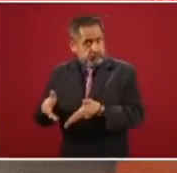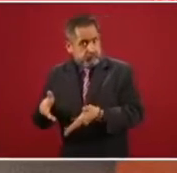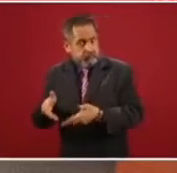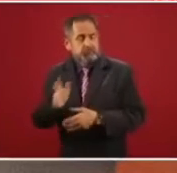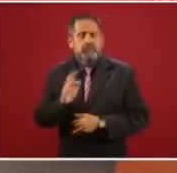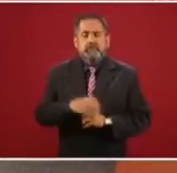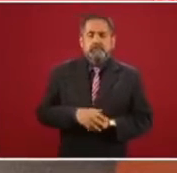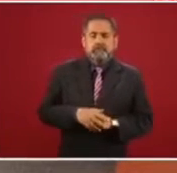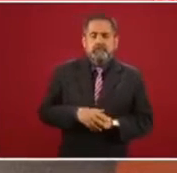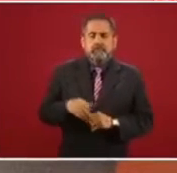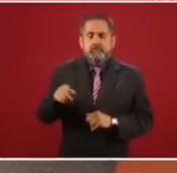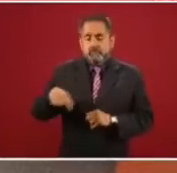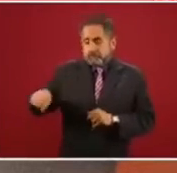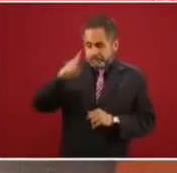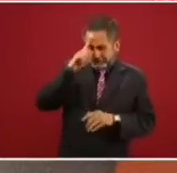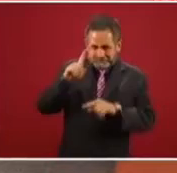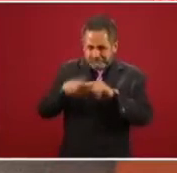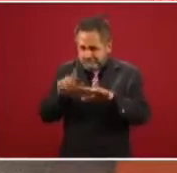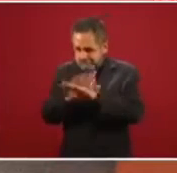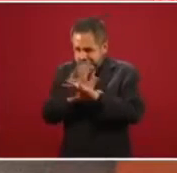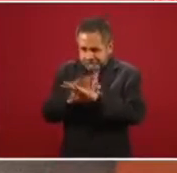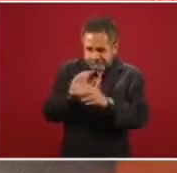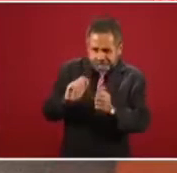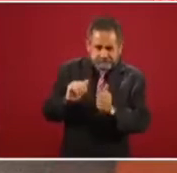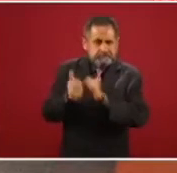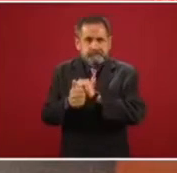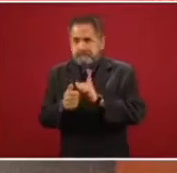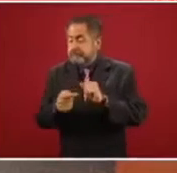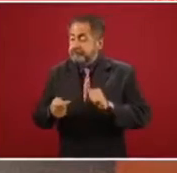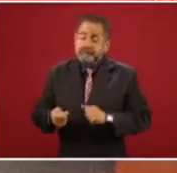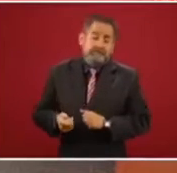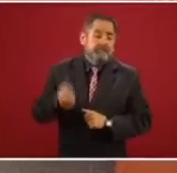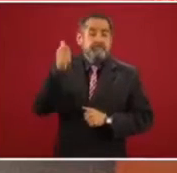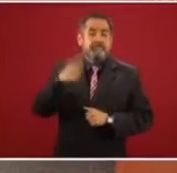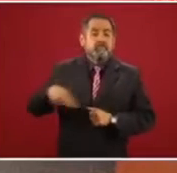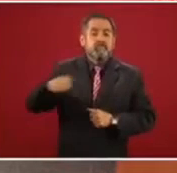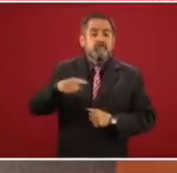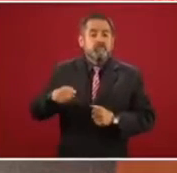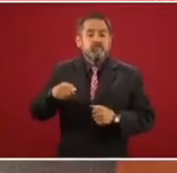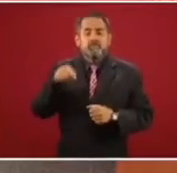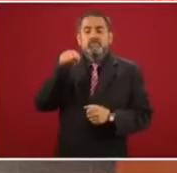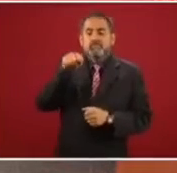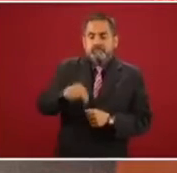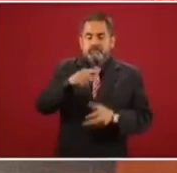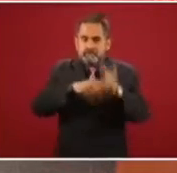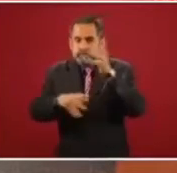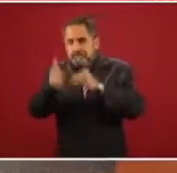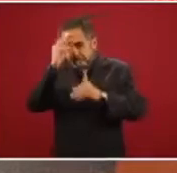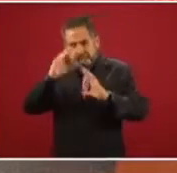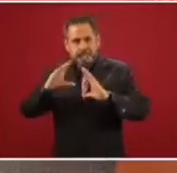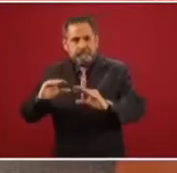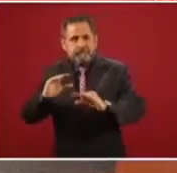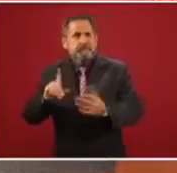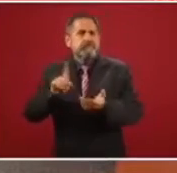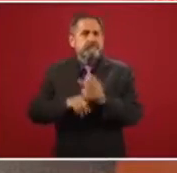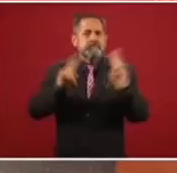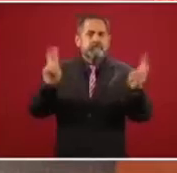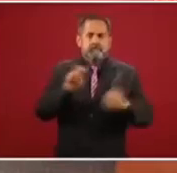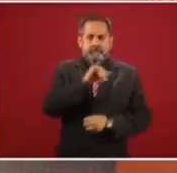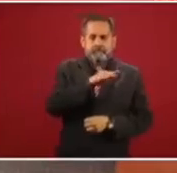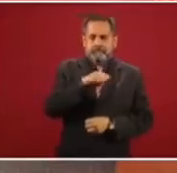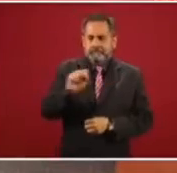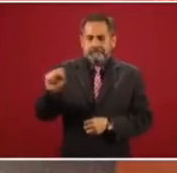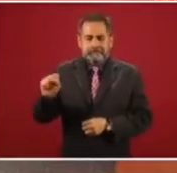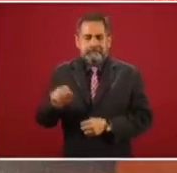estamos convirtiéndola en un en el primer centro de capacitación del programa en bienestar es decir en vez de